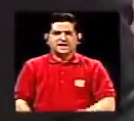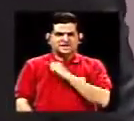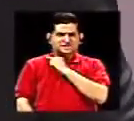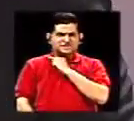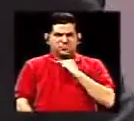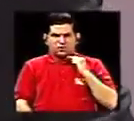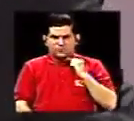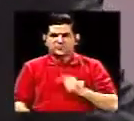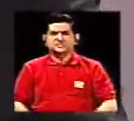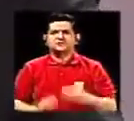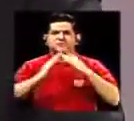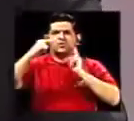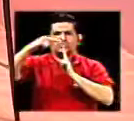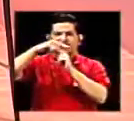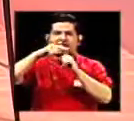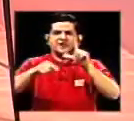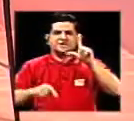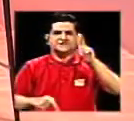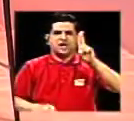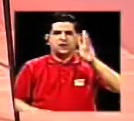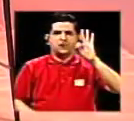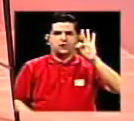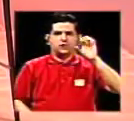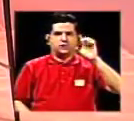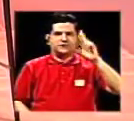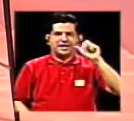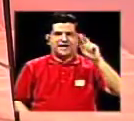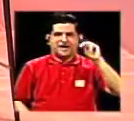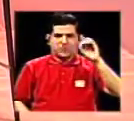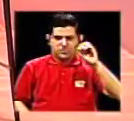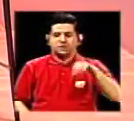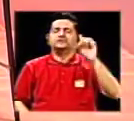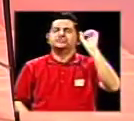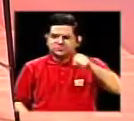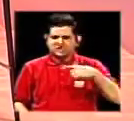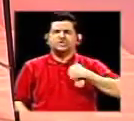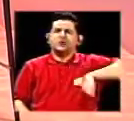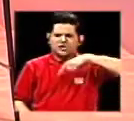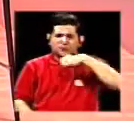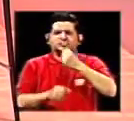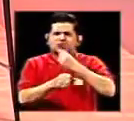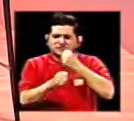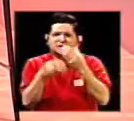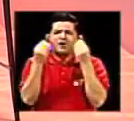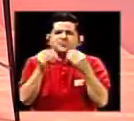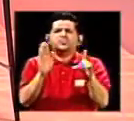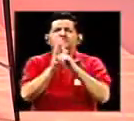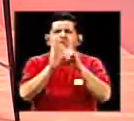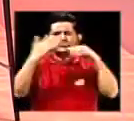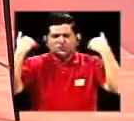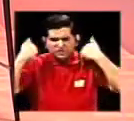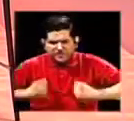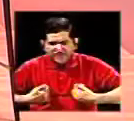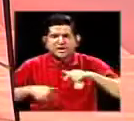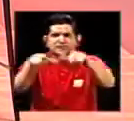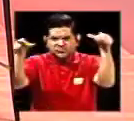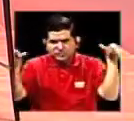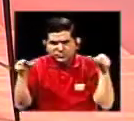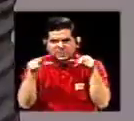Sí, exacto. Por eso conoce bien al mundo religioso, y con ellos hemos hecho mucho trabajo de derechos humanos en general en estos